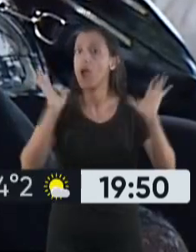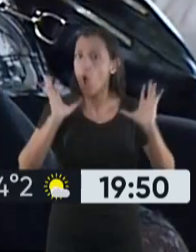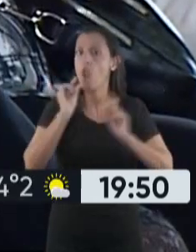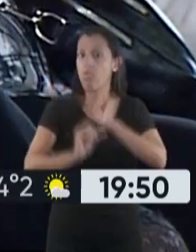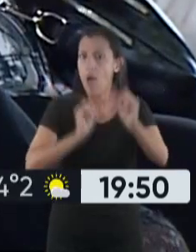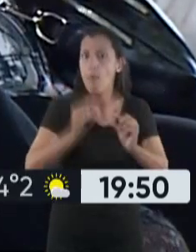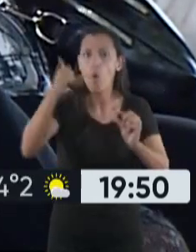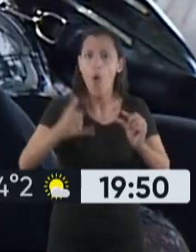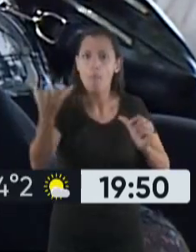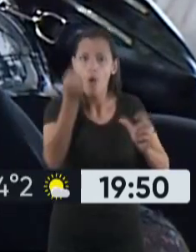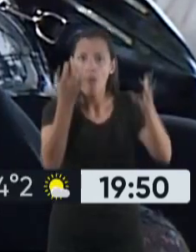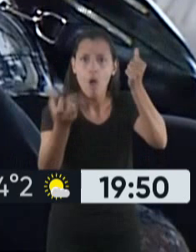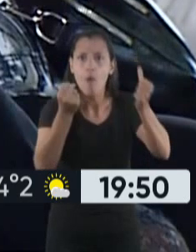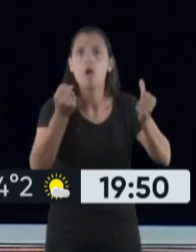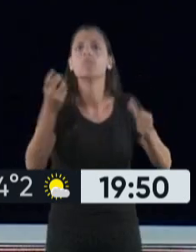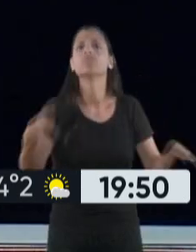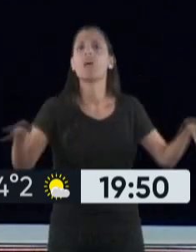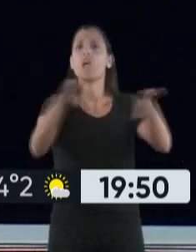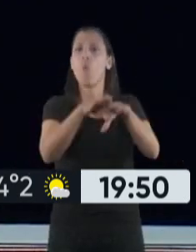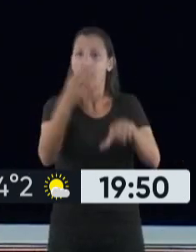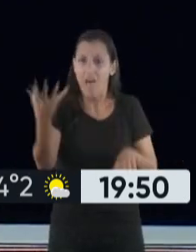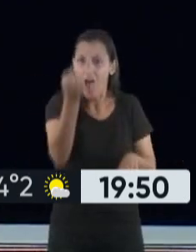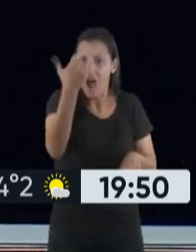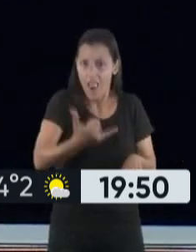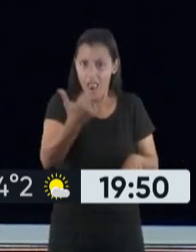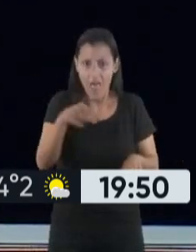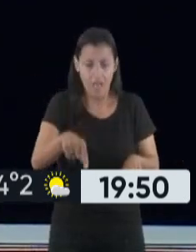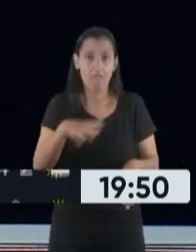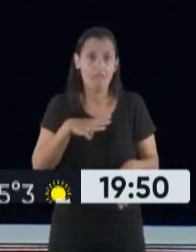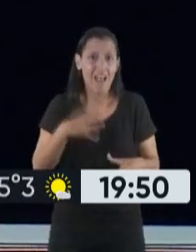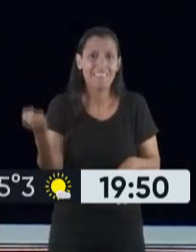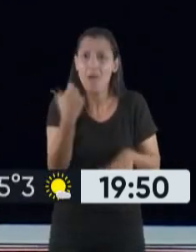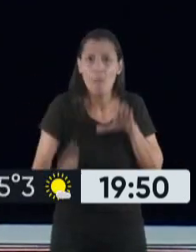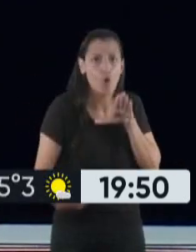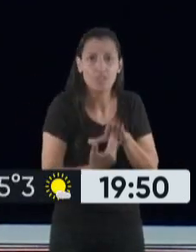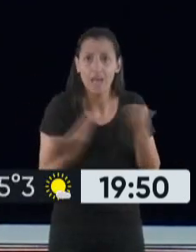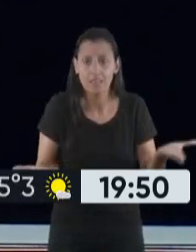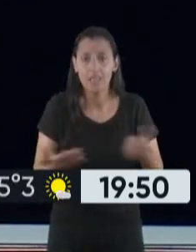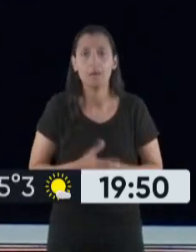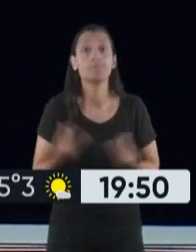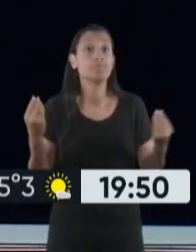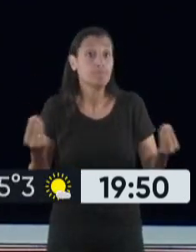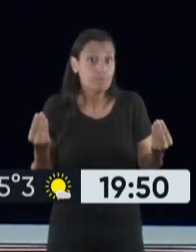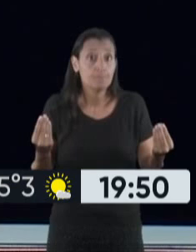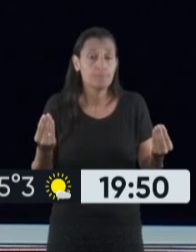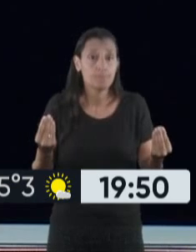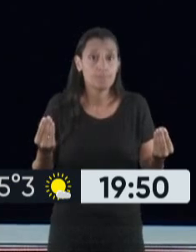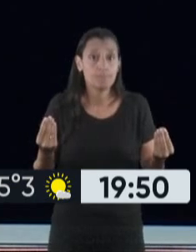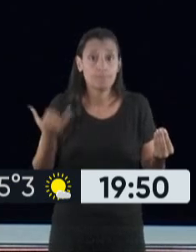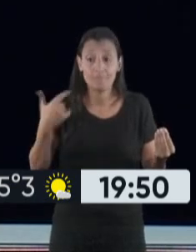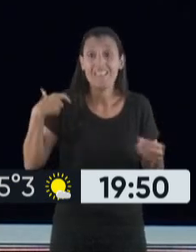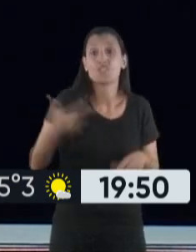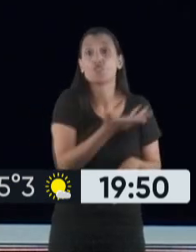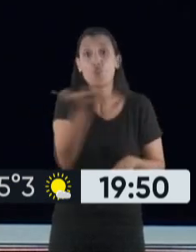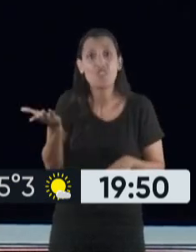logrando caminos hacia esa igualdad que objetivamente hacía falta. Porque nada más horrible hay en una sociedad